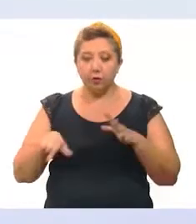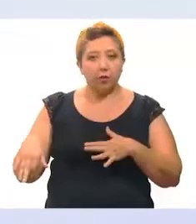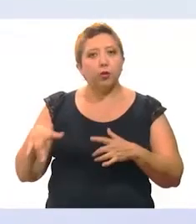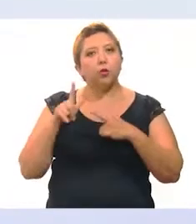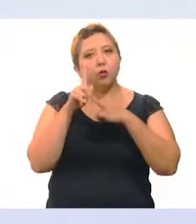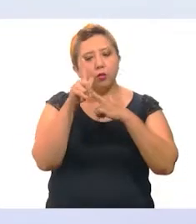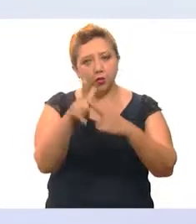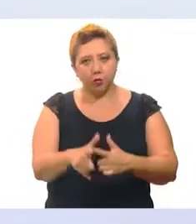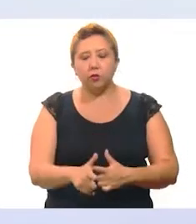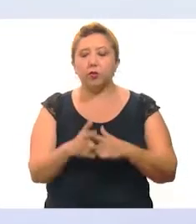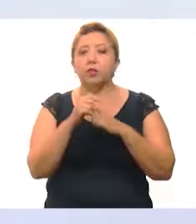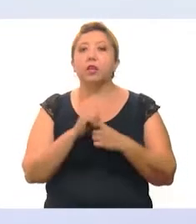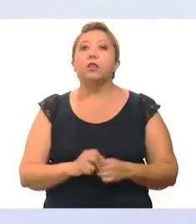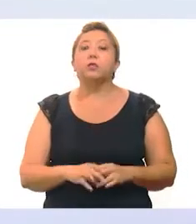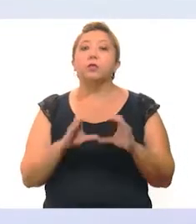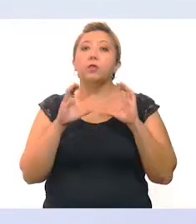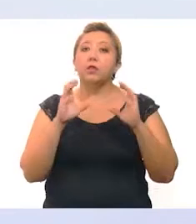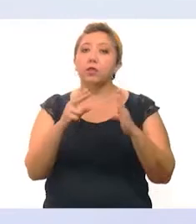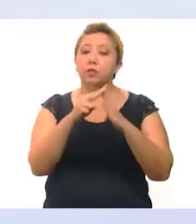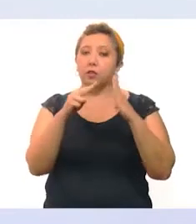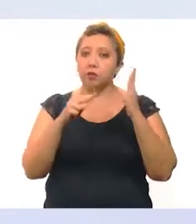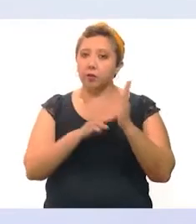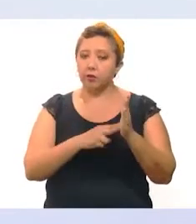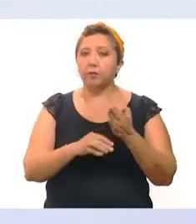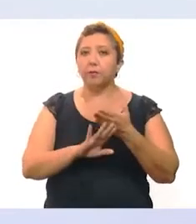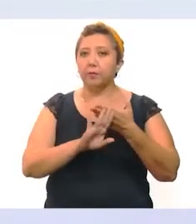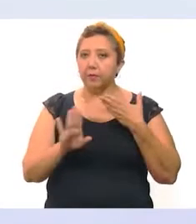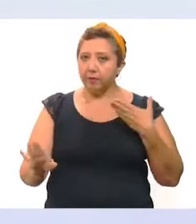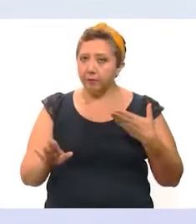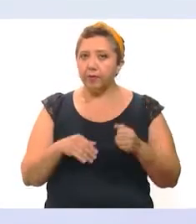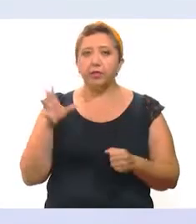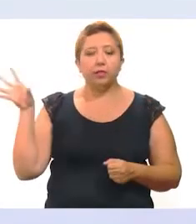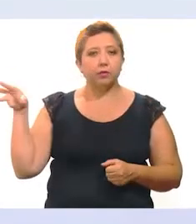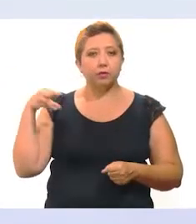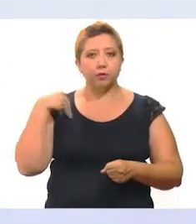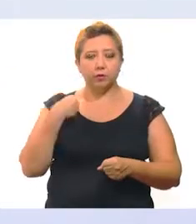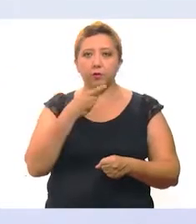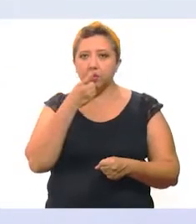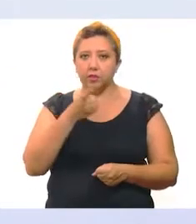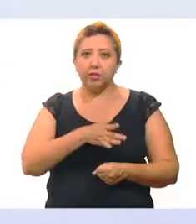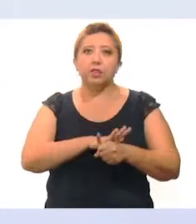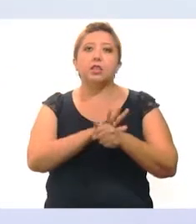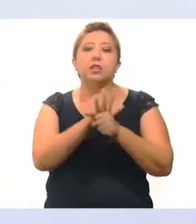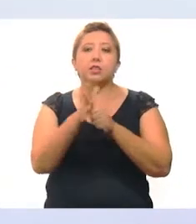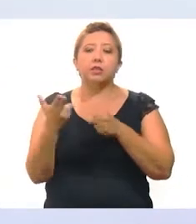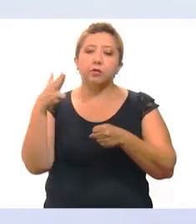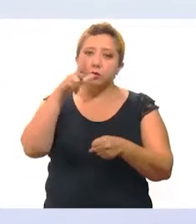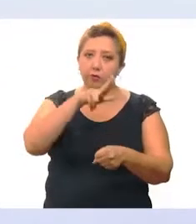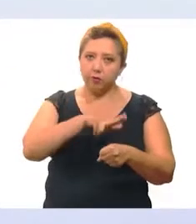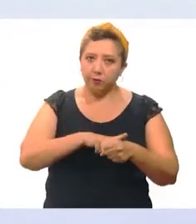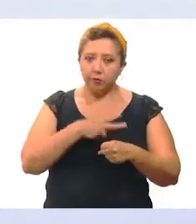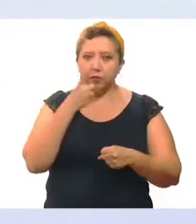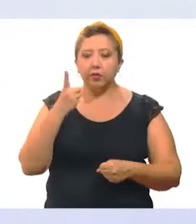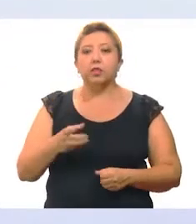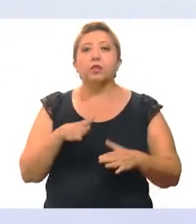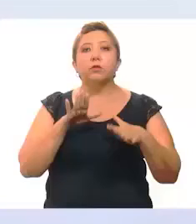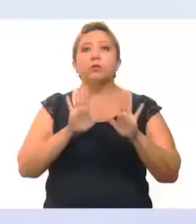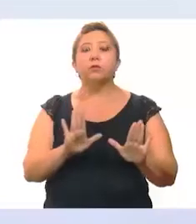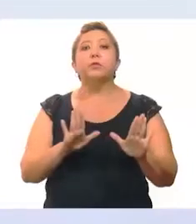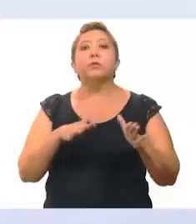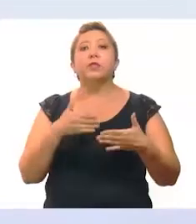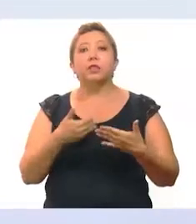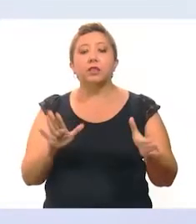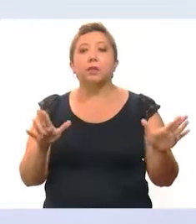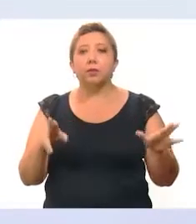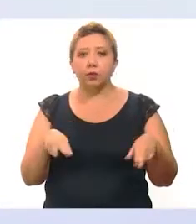y continuar actuando con responsabilidad y siguiendo las medidas sanitarias para evitar comprometer nuestra capacidad hospitalaria e interrumpir el